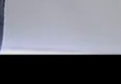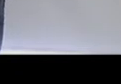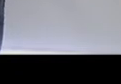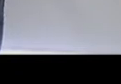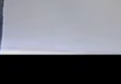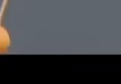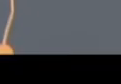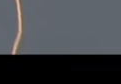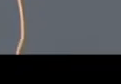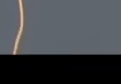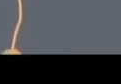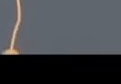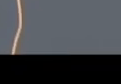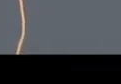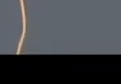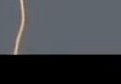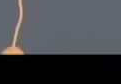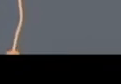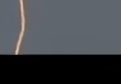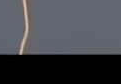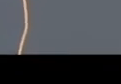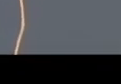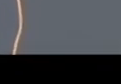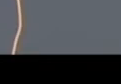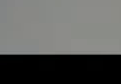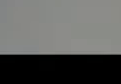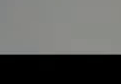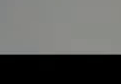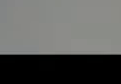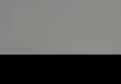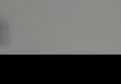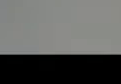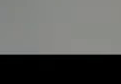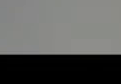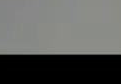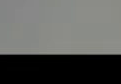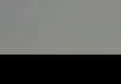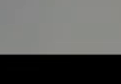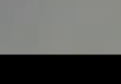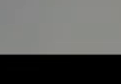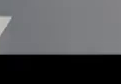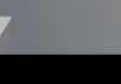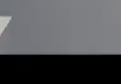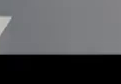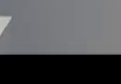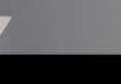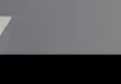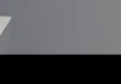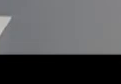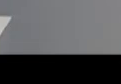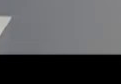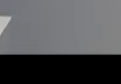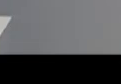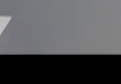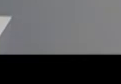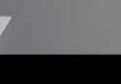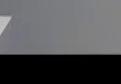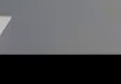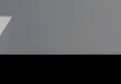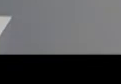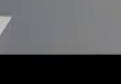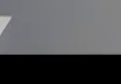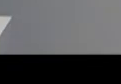seminario cuenta con una sesión por mes con distintos invitados en diferentes sedes y en esta ocasión se celebró en el Centro de Ciencias